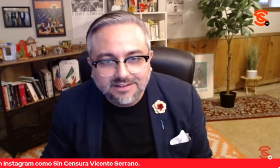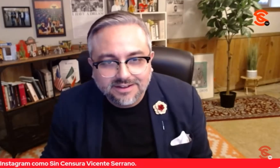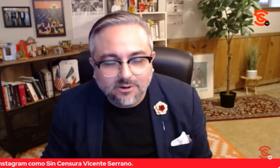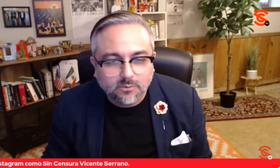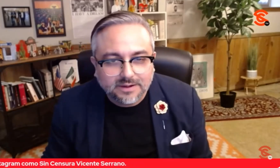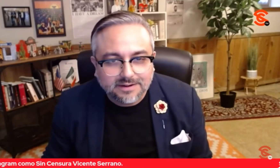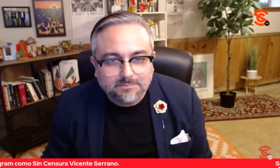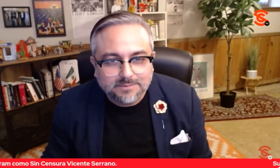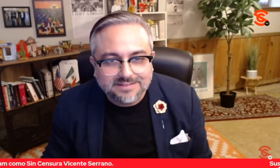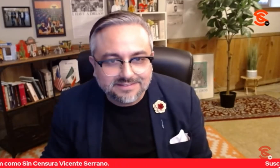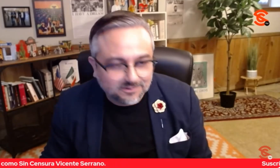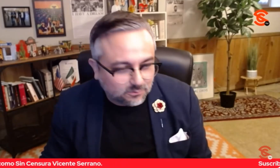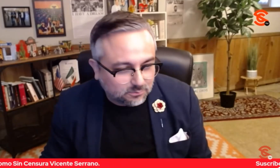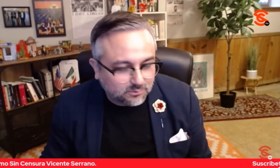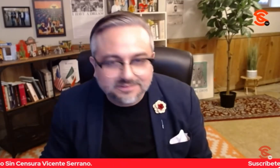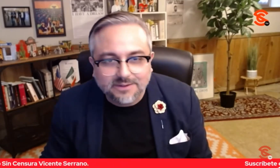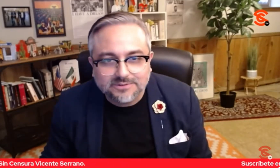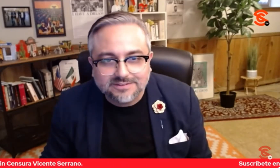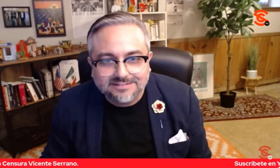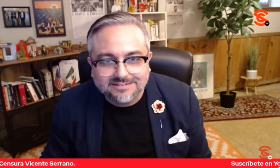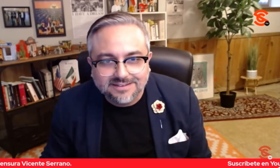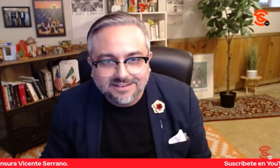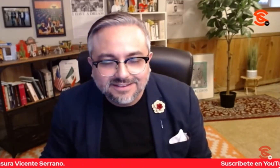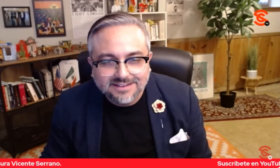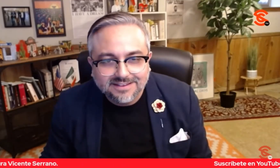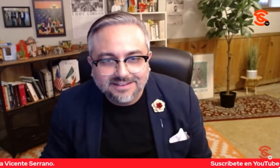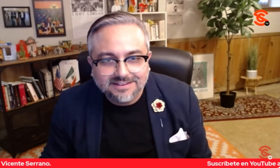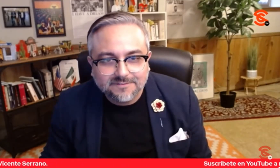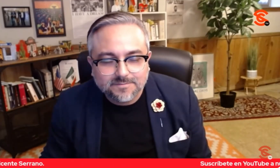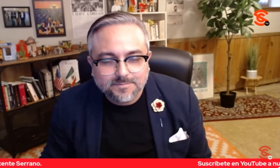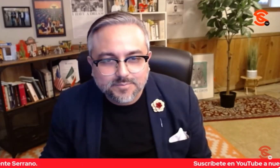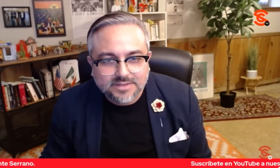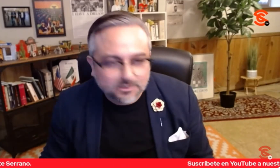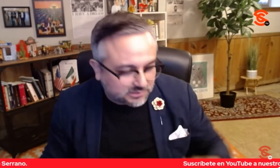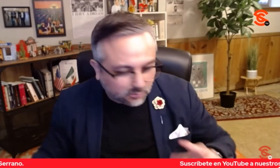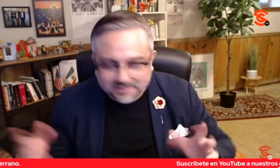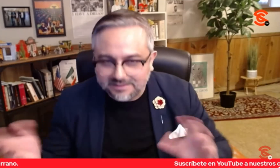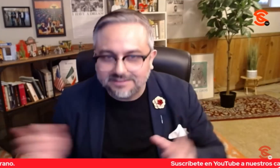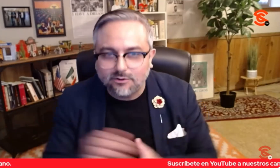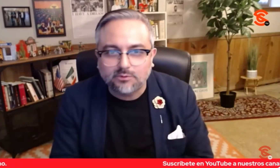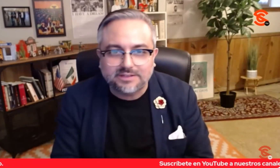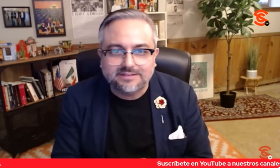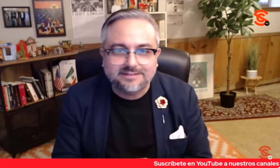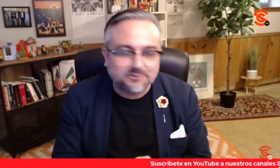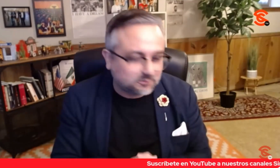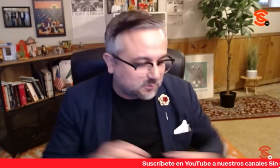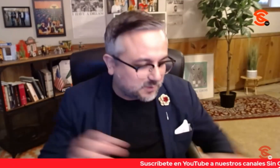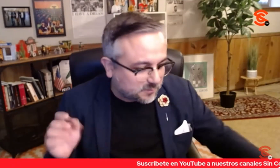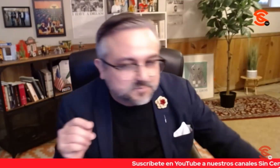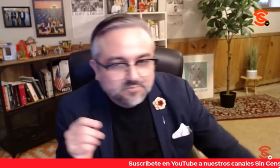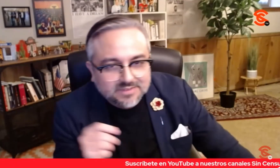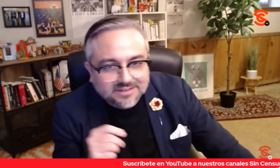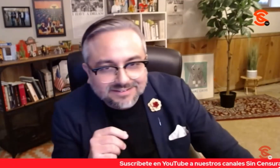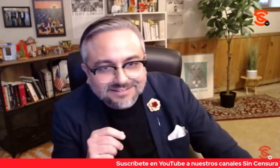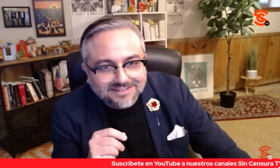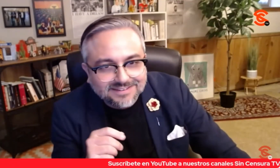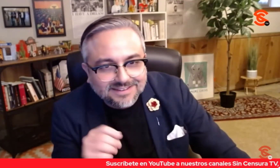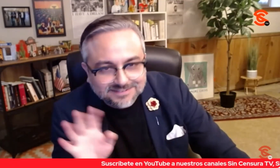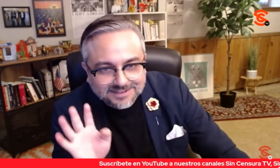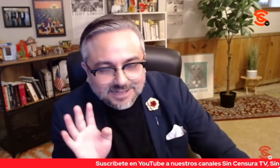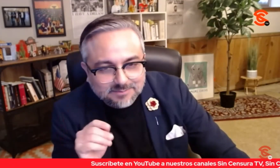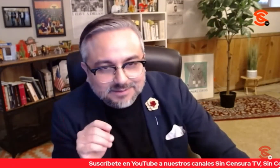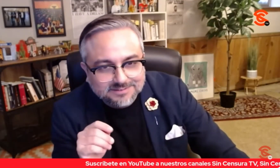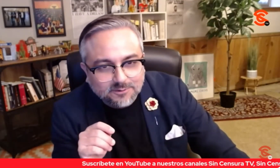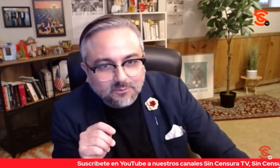primer gran lobo rampante del grupo Scout 6, que después se convertía en el grupo 300, pero bueno,